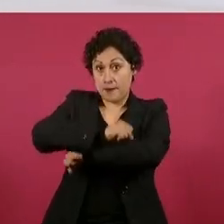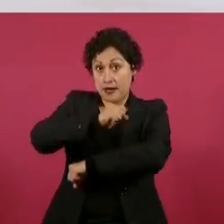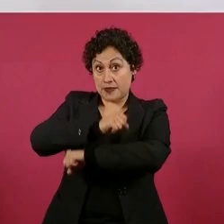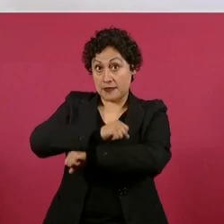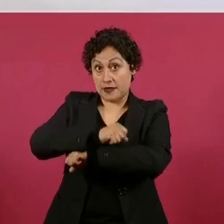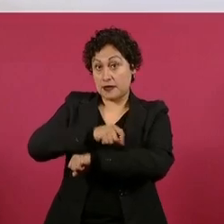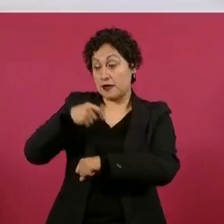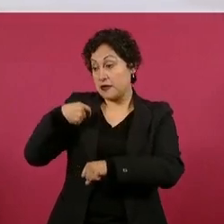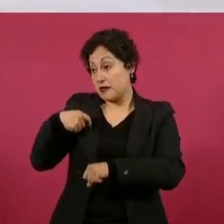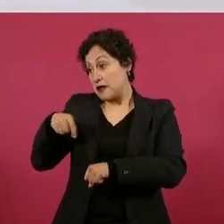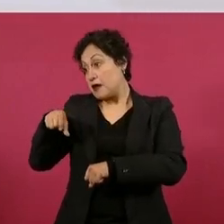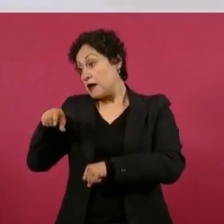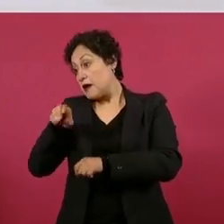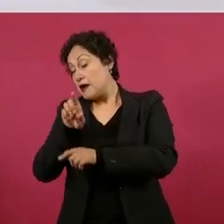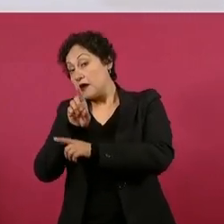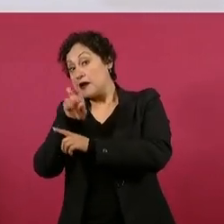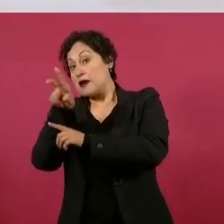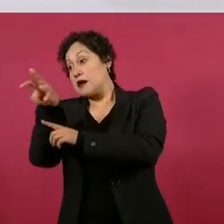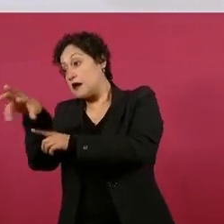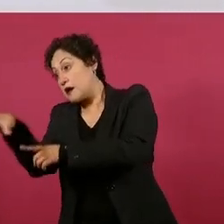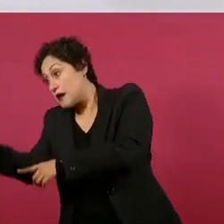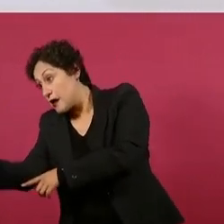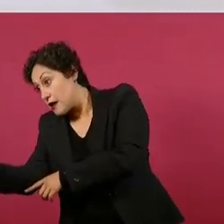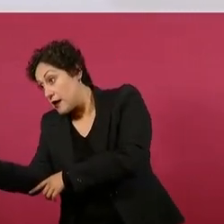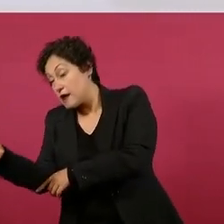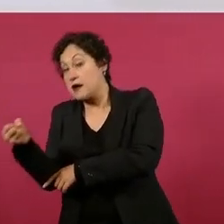a agarrar el documento.